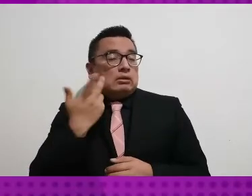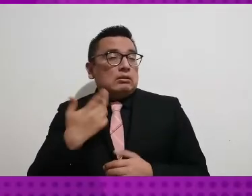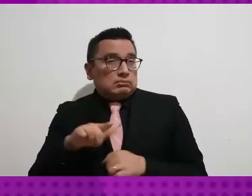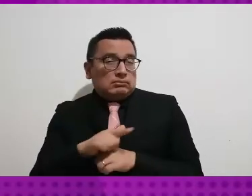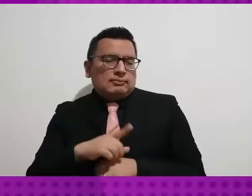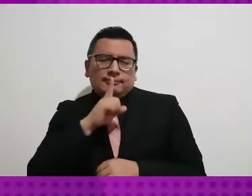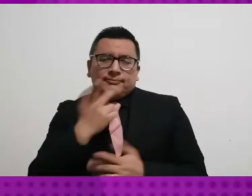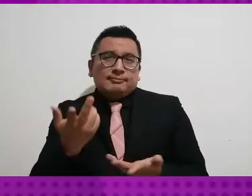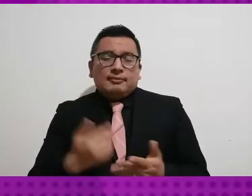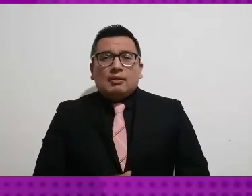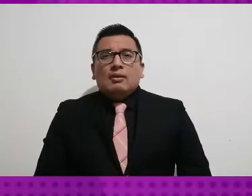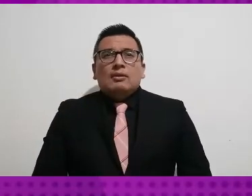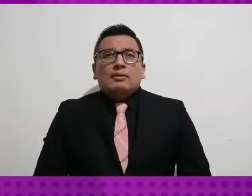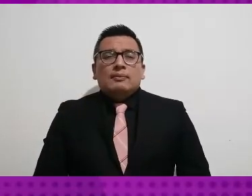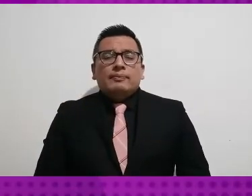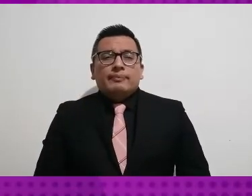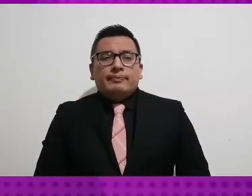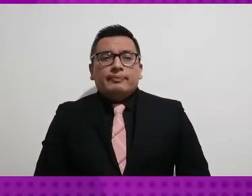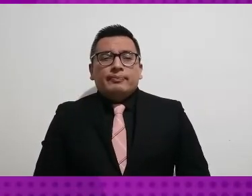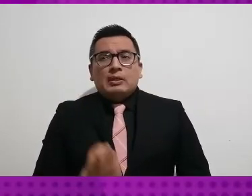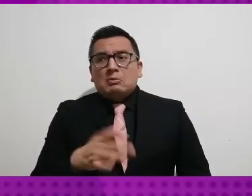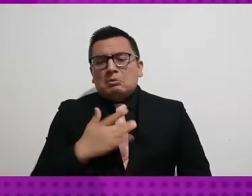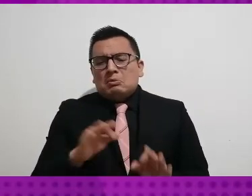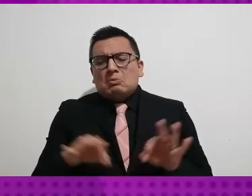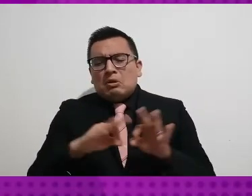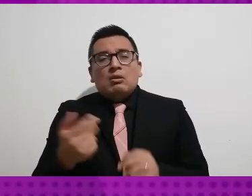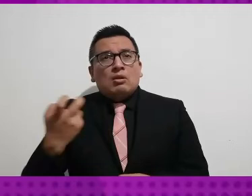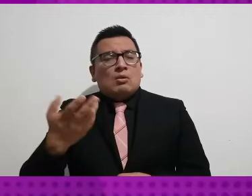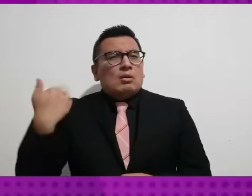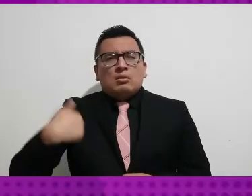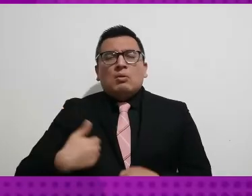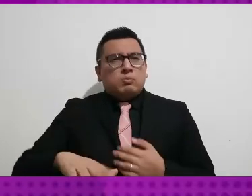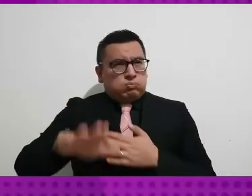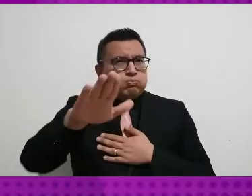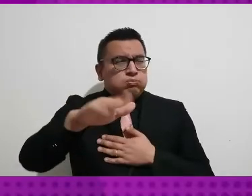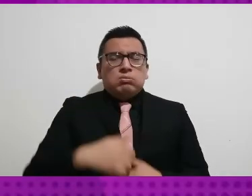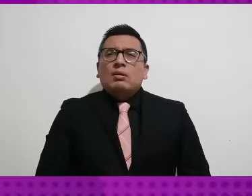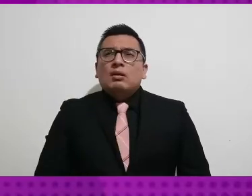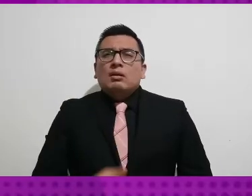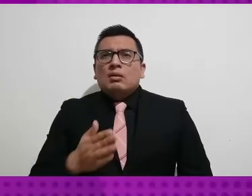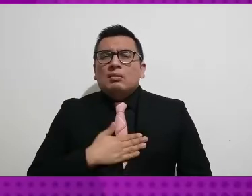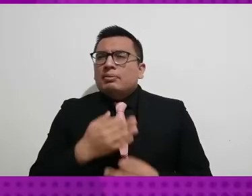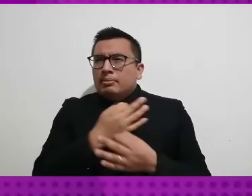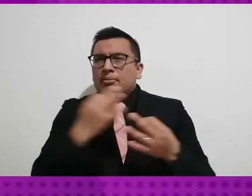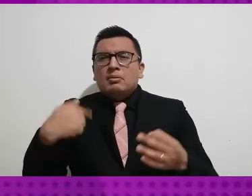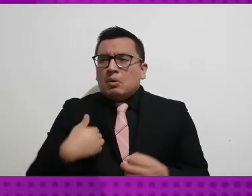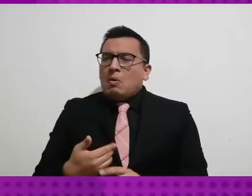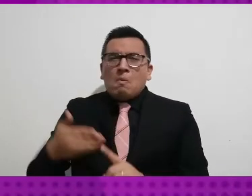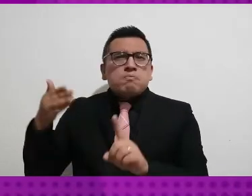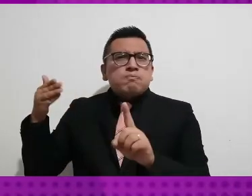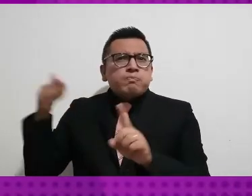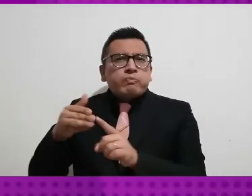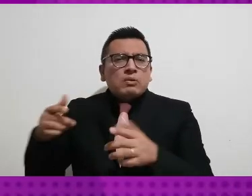en esta parte. Entonces creo que sí es muy importante y pues como lo dije en mi toma de protesta, lo sigo sosteniendo, pues voy a seguir